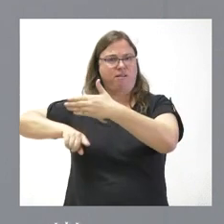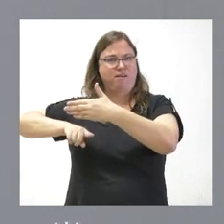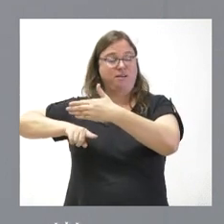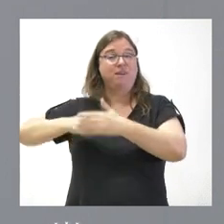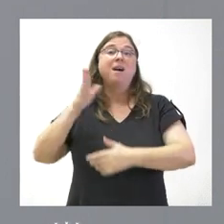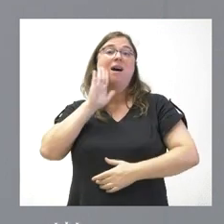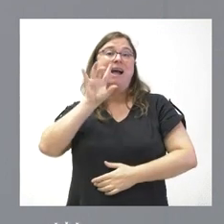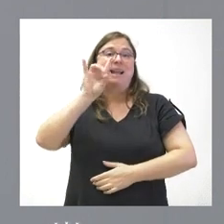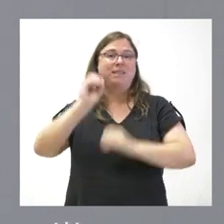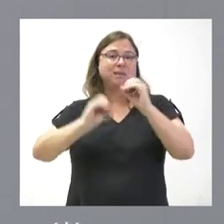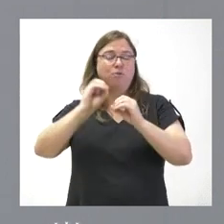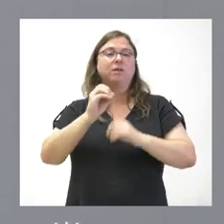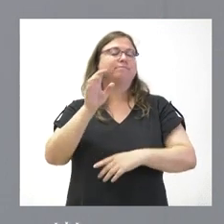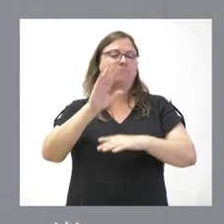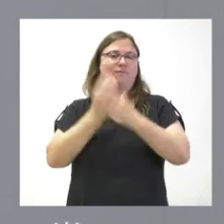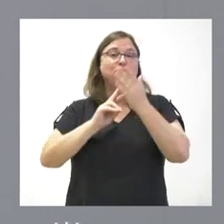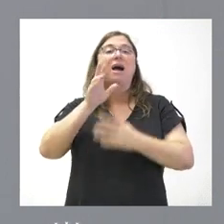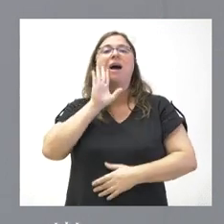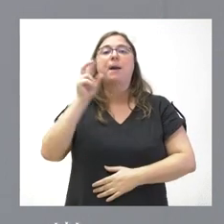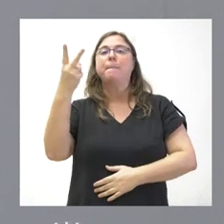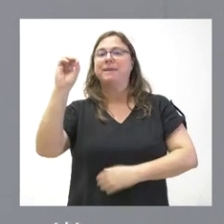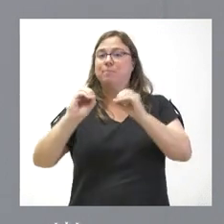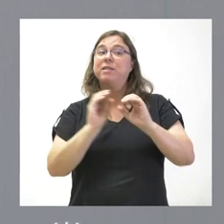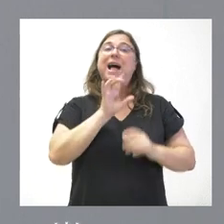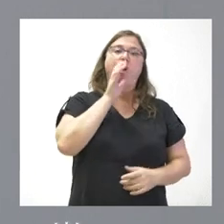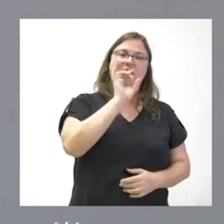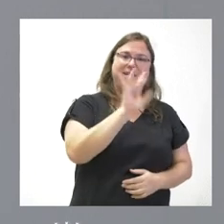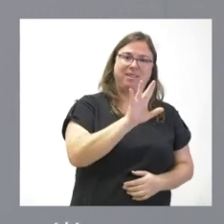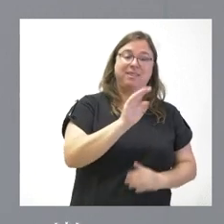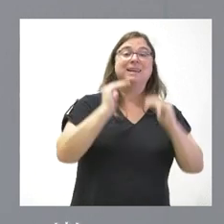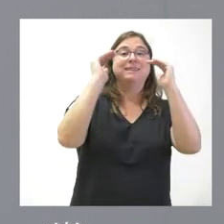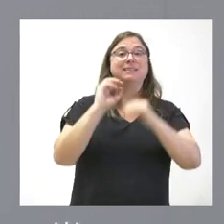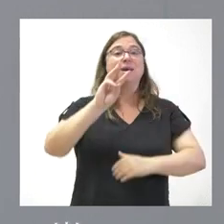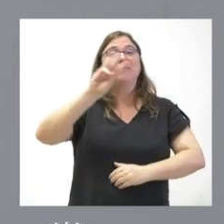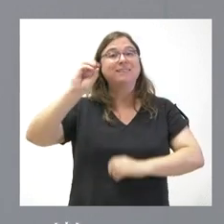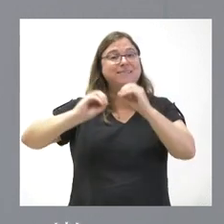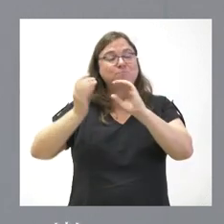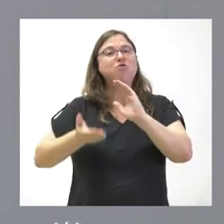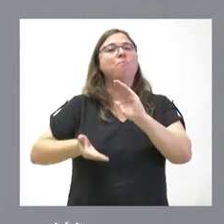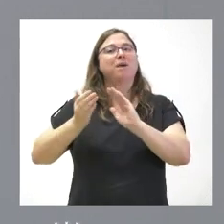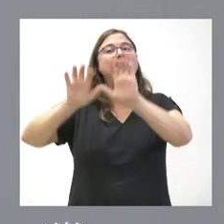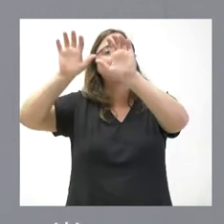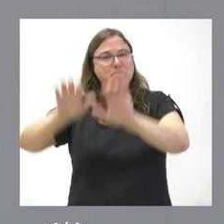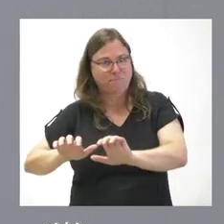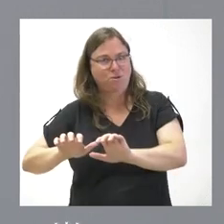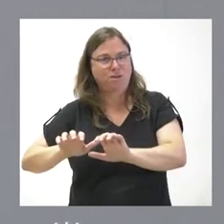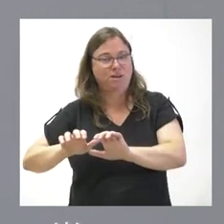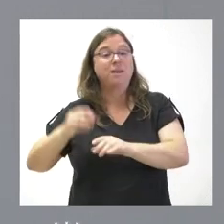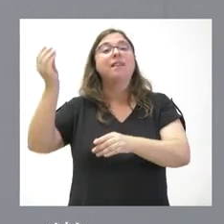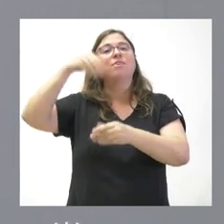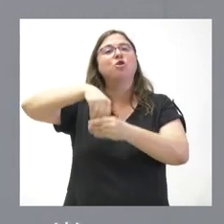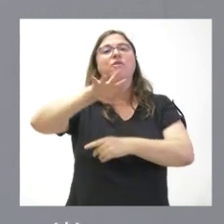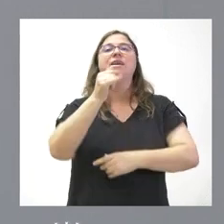del 15 al 20% por tanto Un aumento del 33 en la deducción que se aplica en el irpf para la